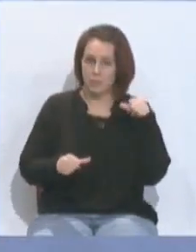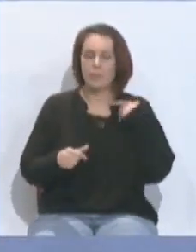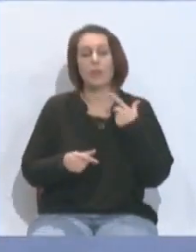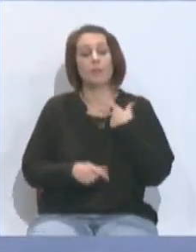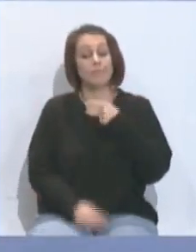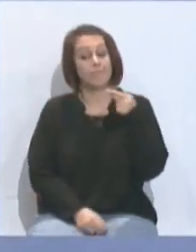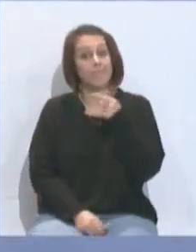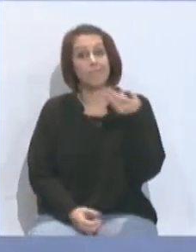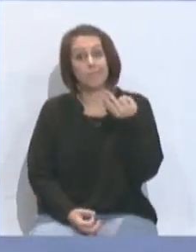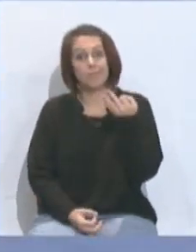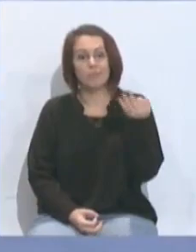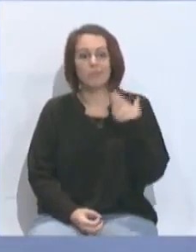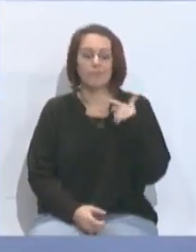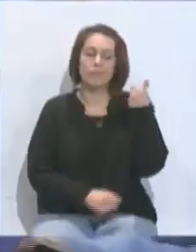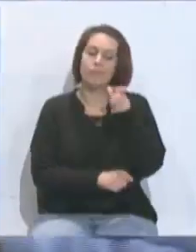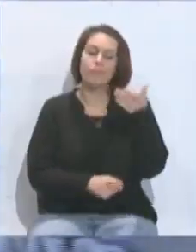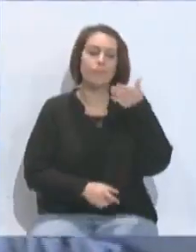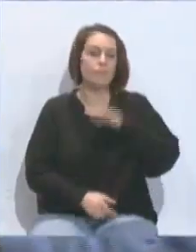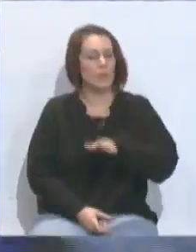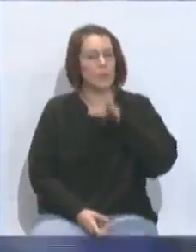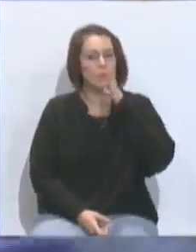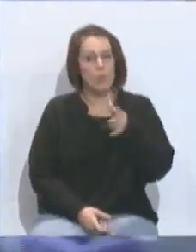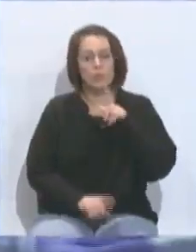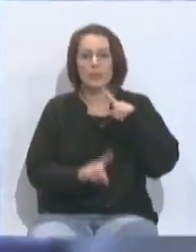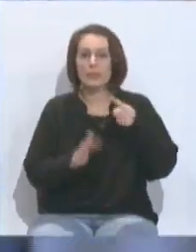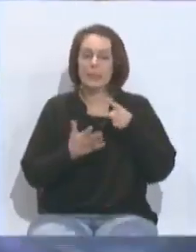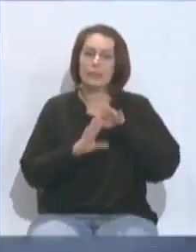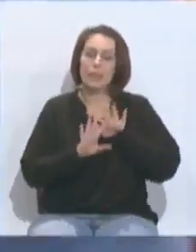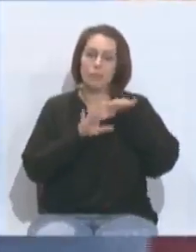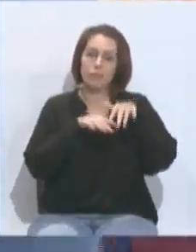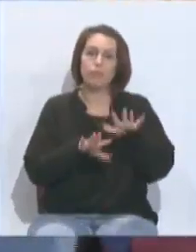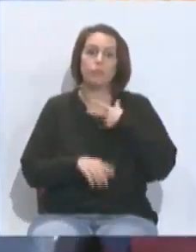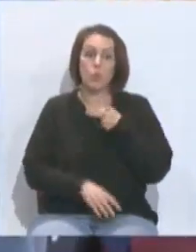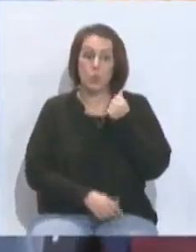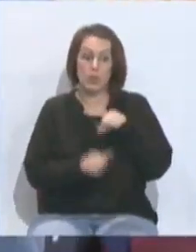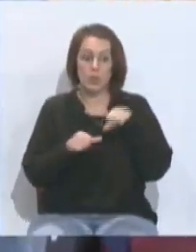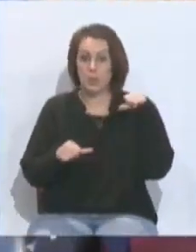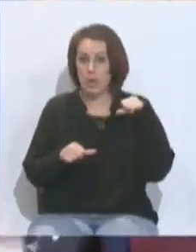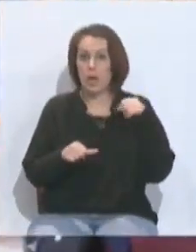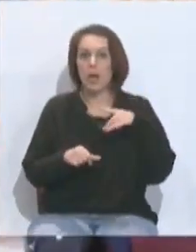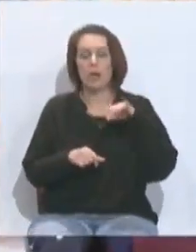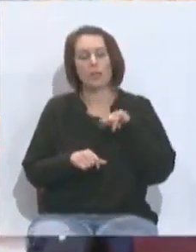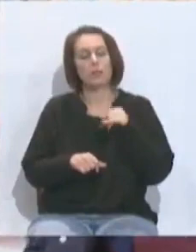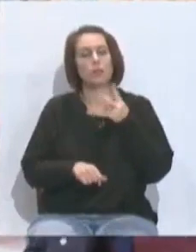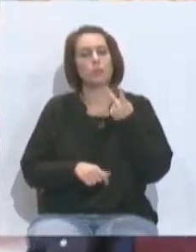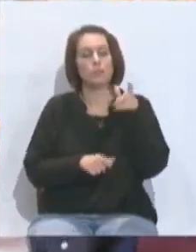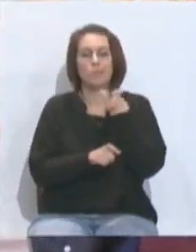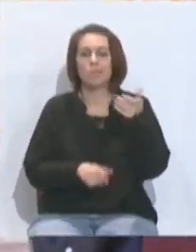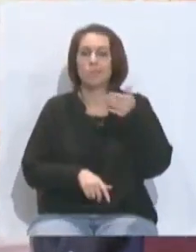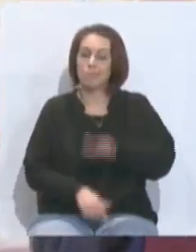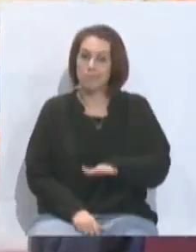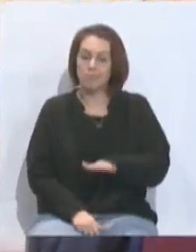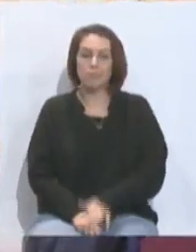el lado negativo, los decesos provocados por esta sexta ola. En las últimas 24 horas se han confirmado dos nuevos fallecidos